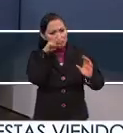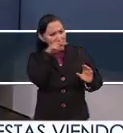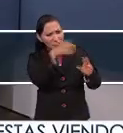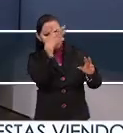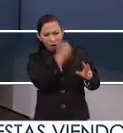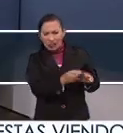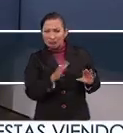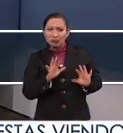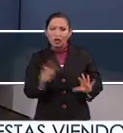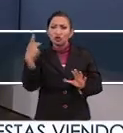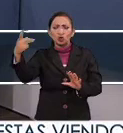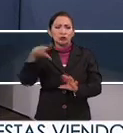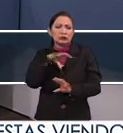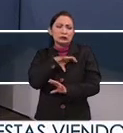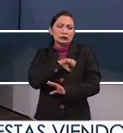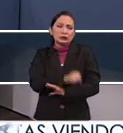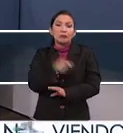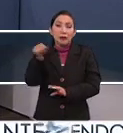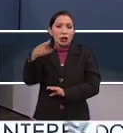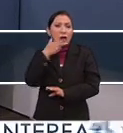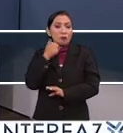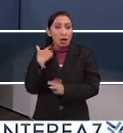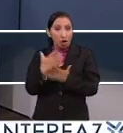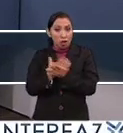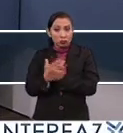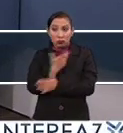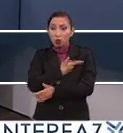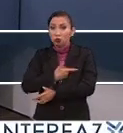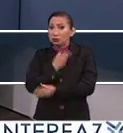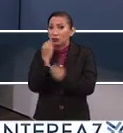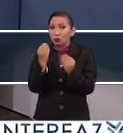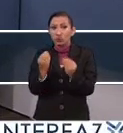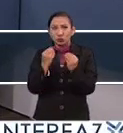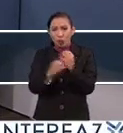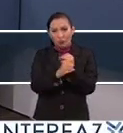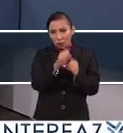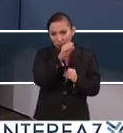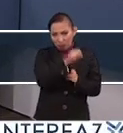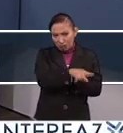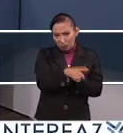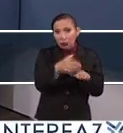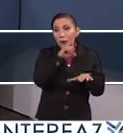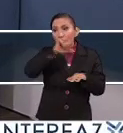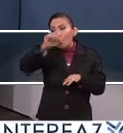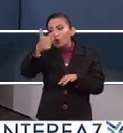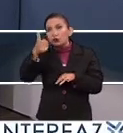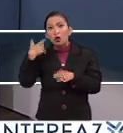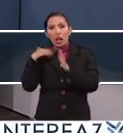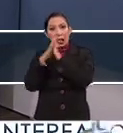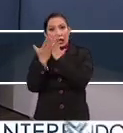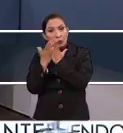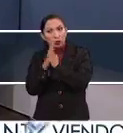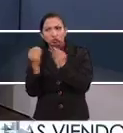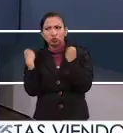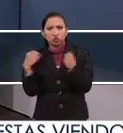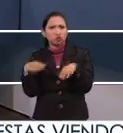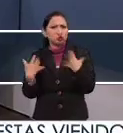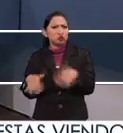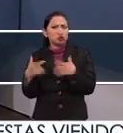sus más preciados tesoros. Él fue un gran coleccionista, no solamente de este tipo de objetos que te digo, sí, también de libros,